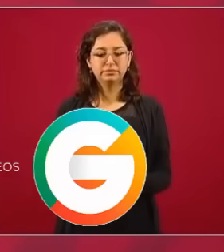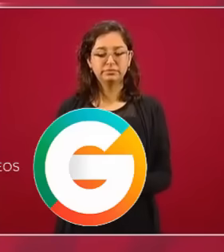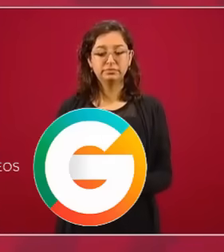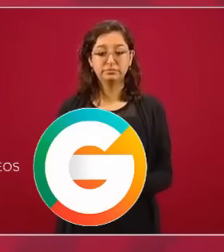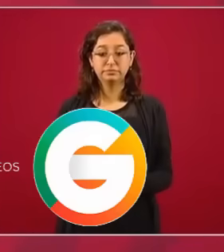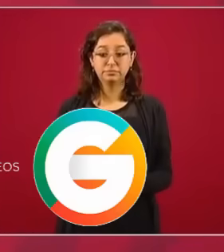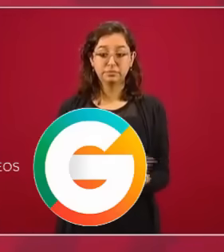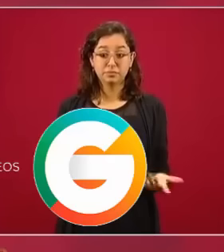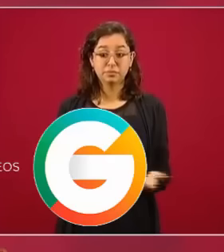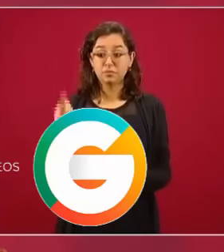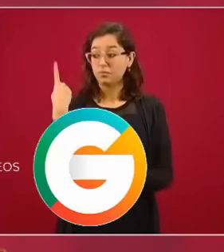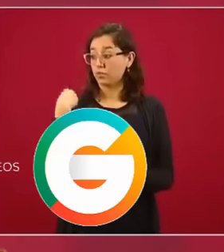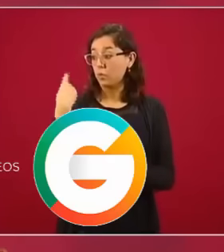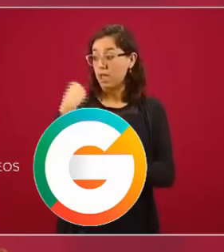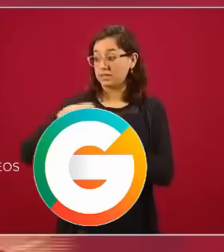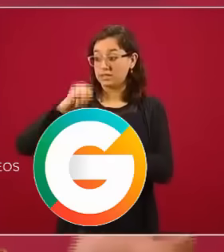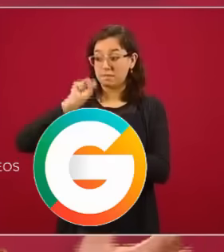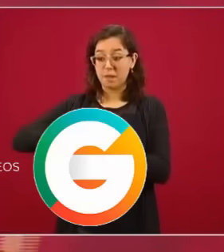La semana pasada,